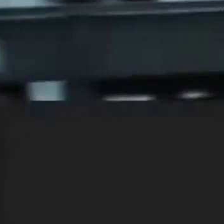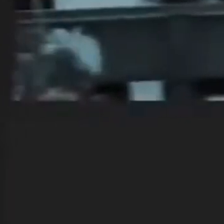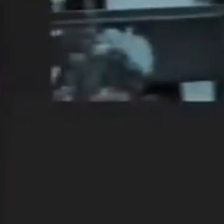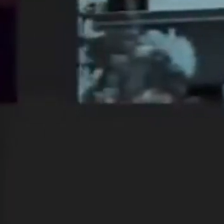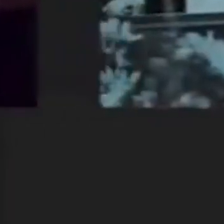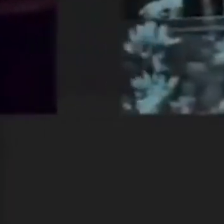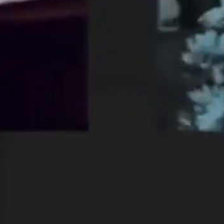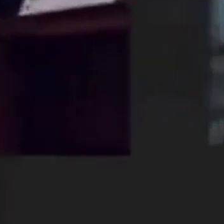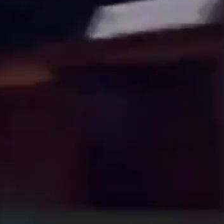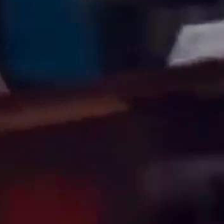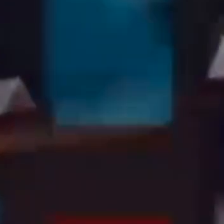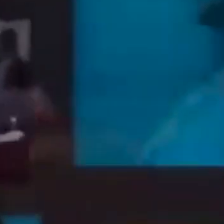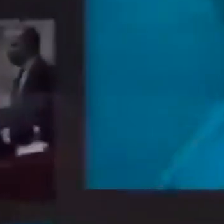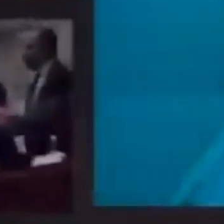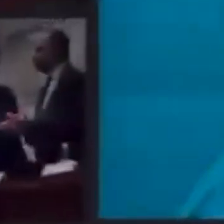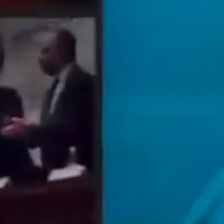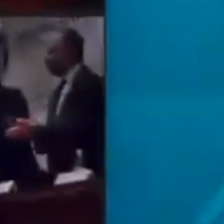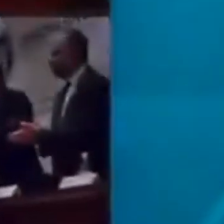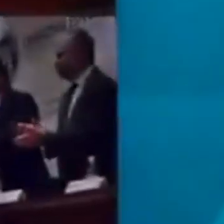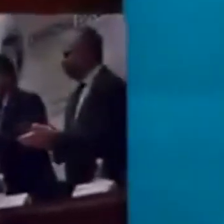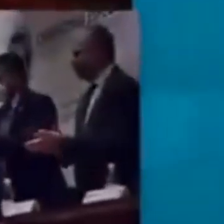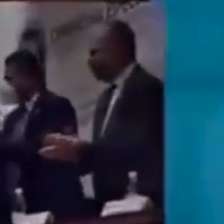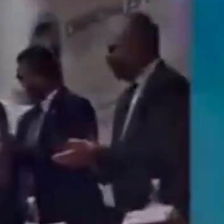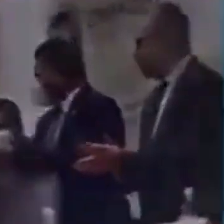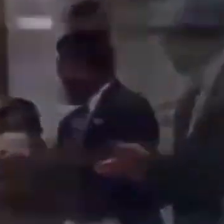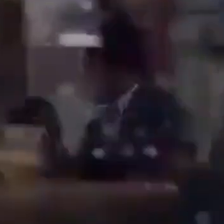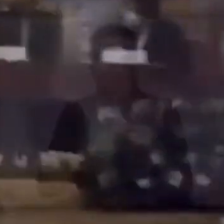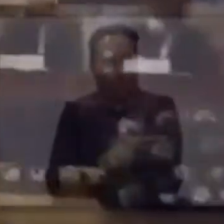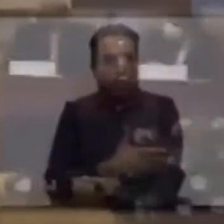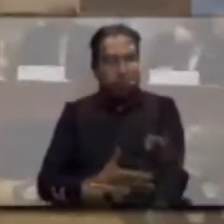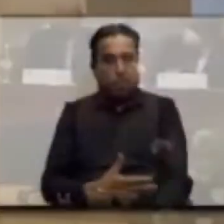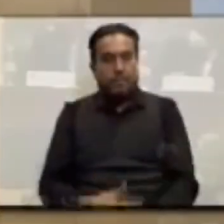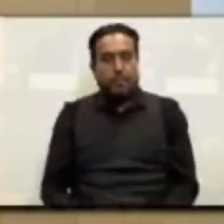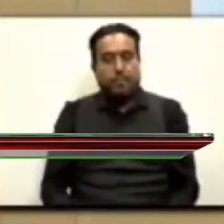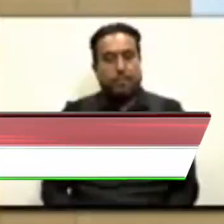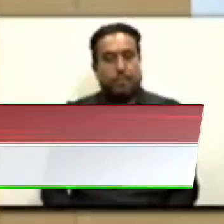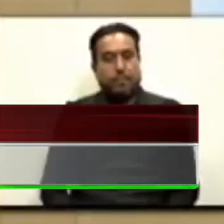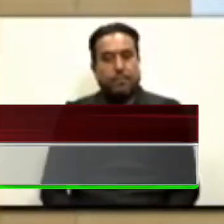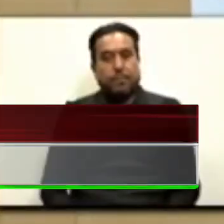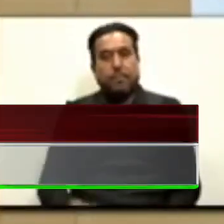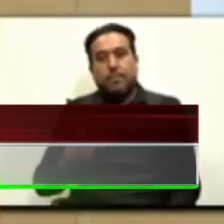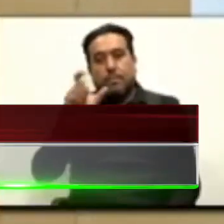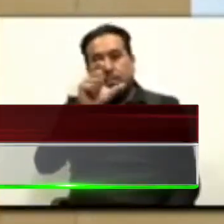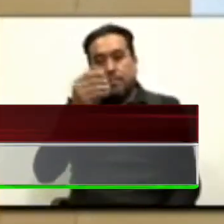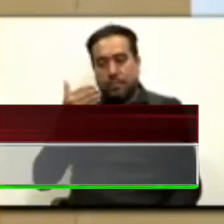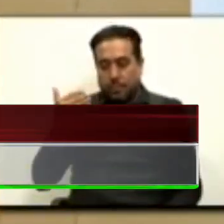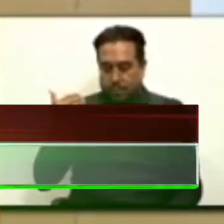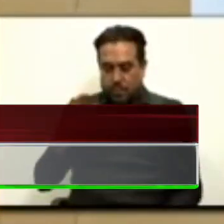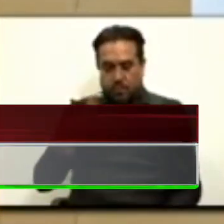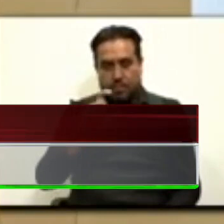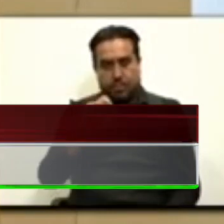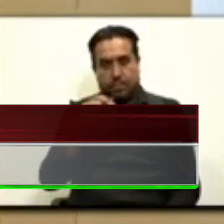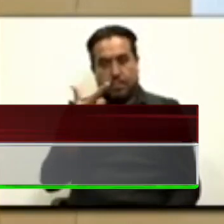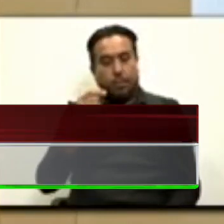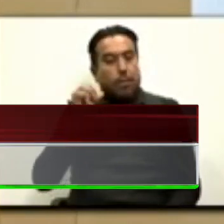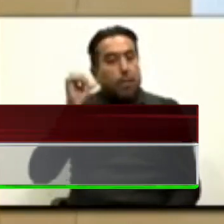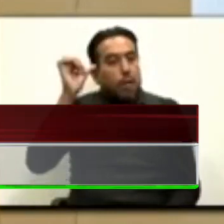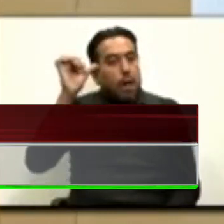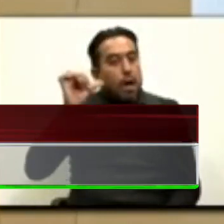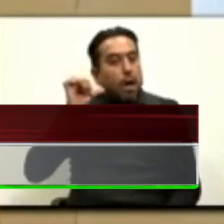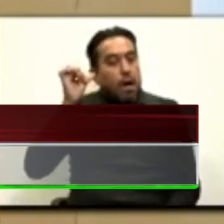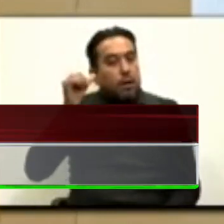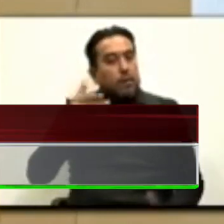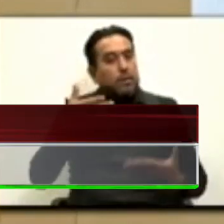señaló que prevaleció la evasión y la falta de información veraz el pasado 27 de abril se